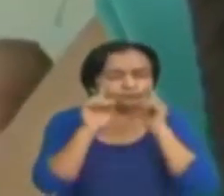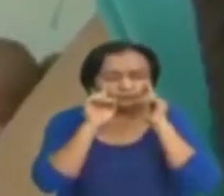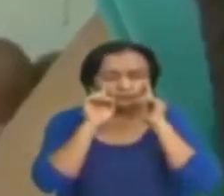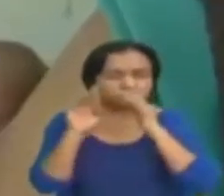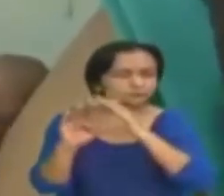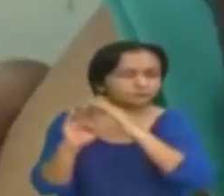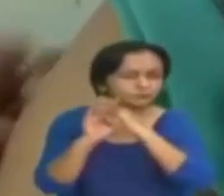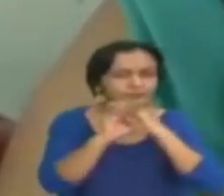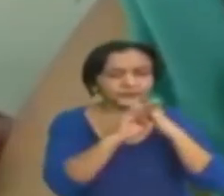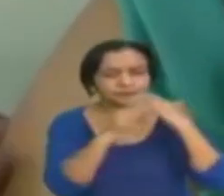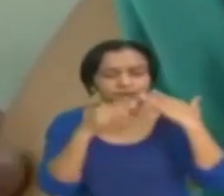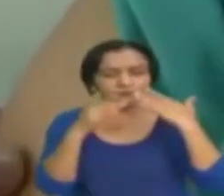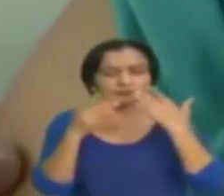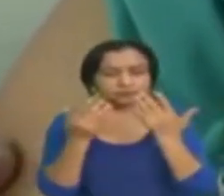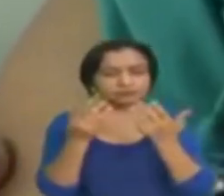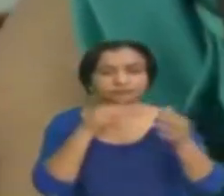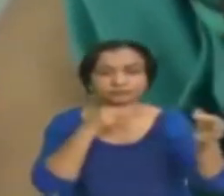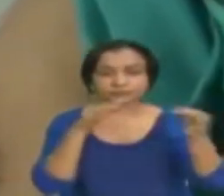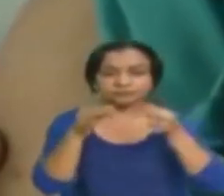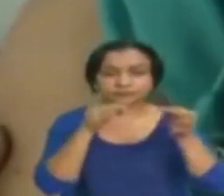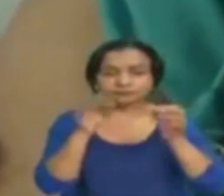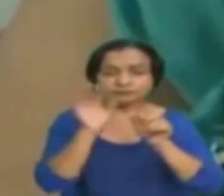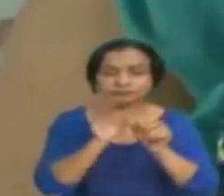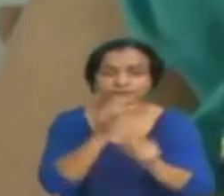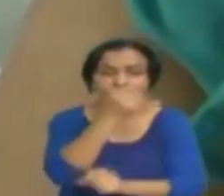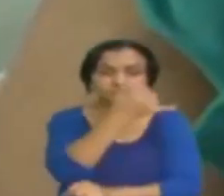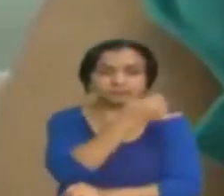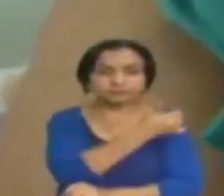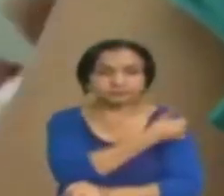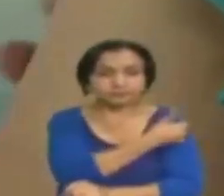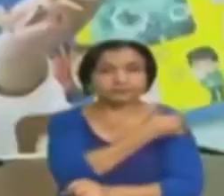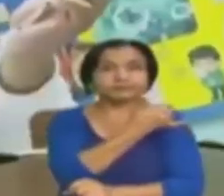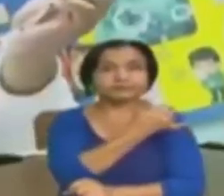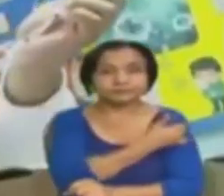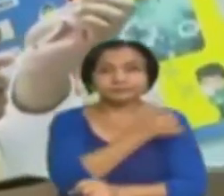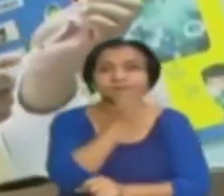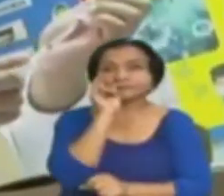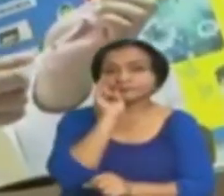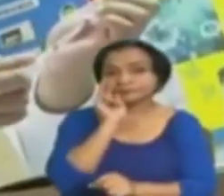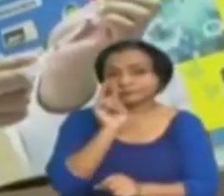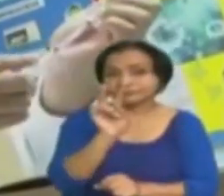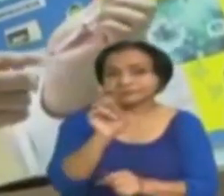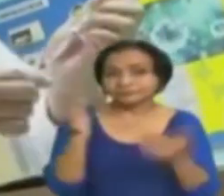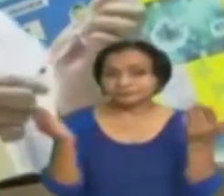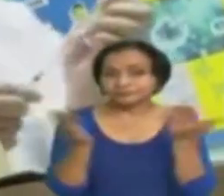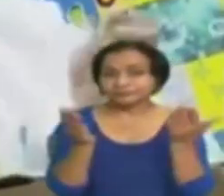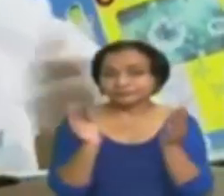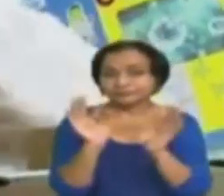5. Achuapa, en Achuapa, Centro de Salud, de